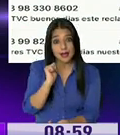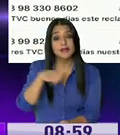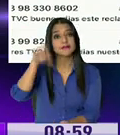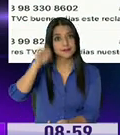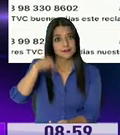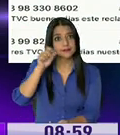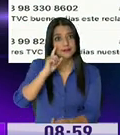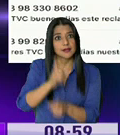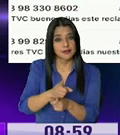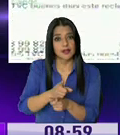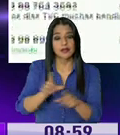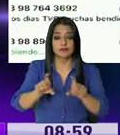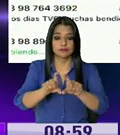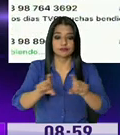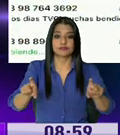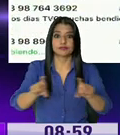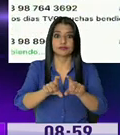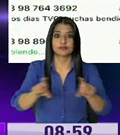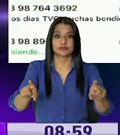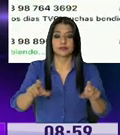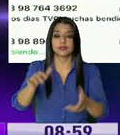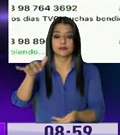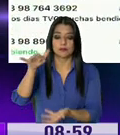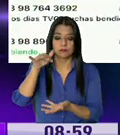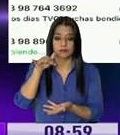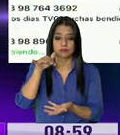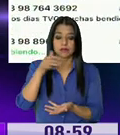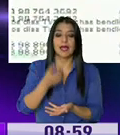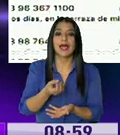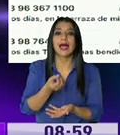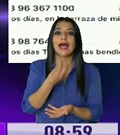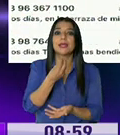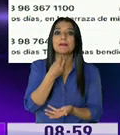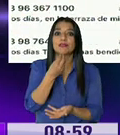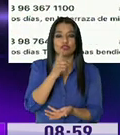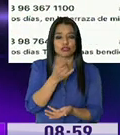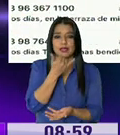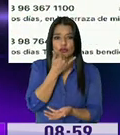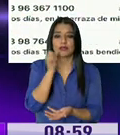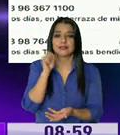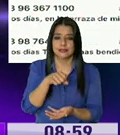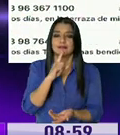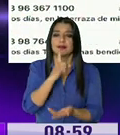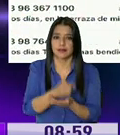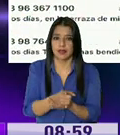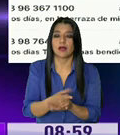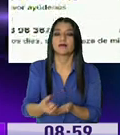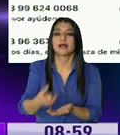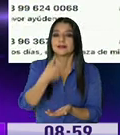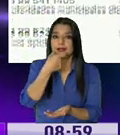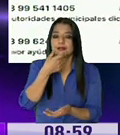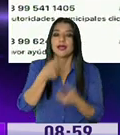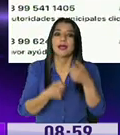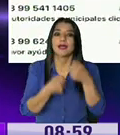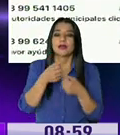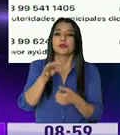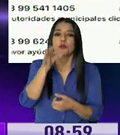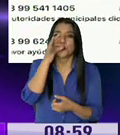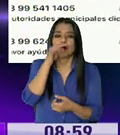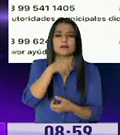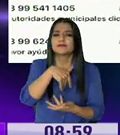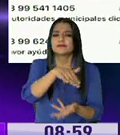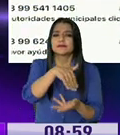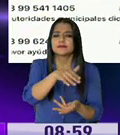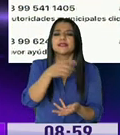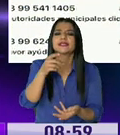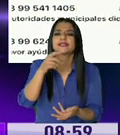en el encabezamiento, para que entiendan, se habló de kit de alimentos. Era un error. Eso lo que se entregó es el kit de alimentos. Lo que normalmente se les daba